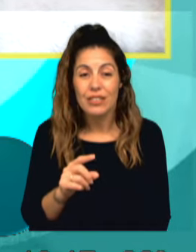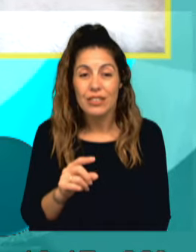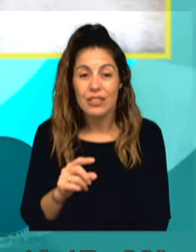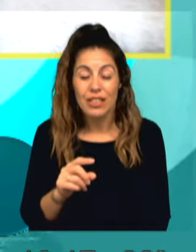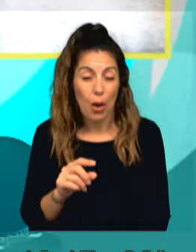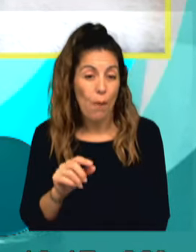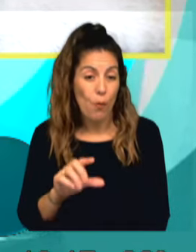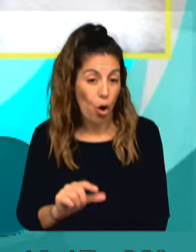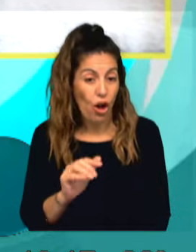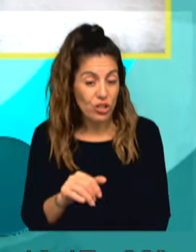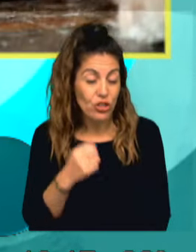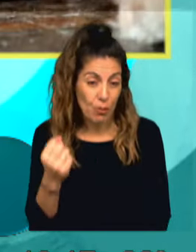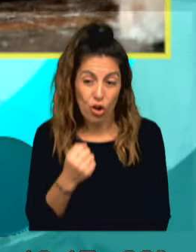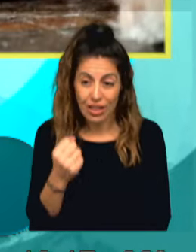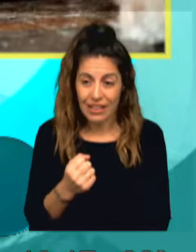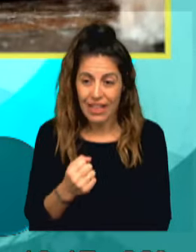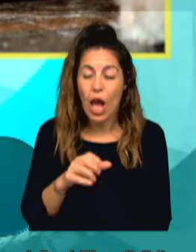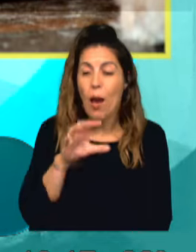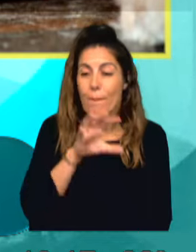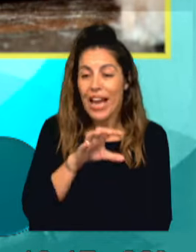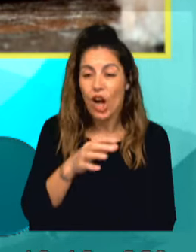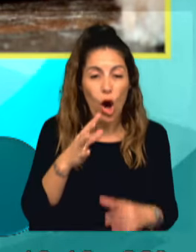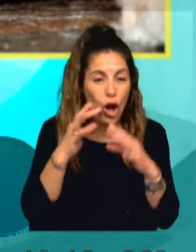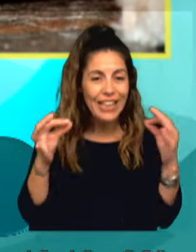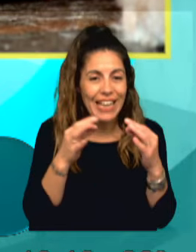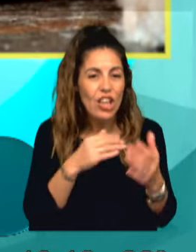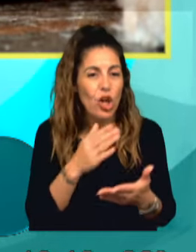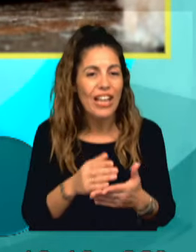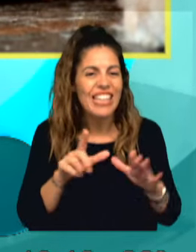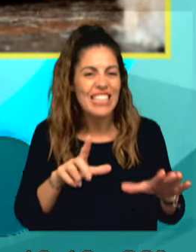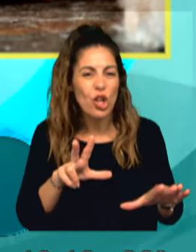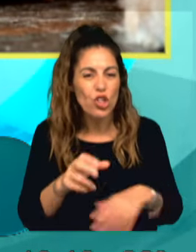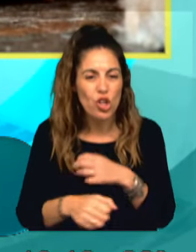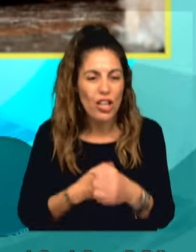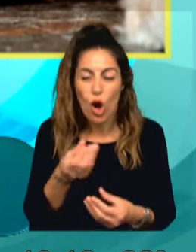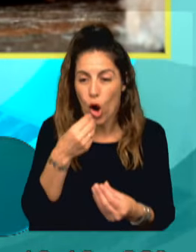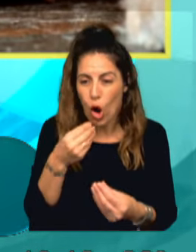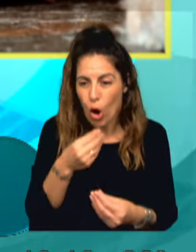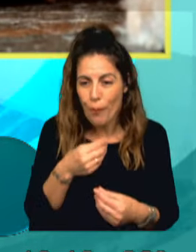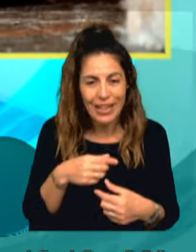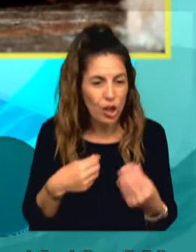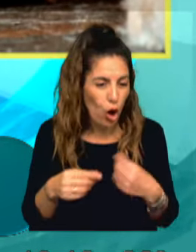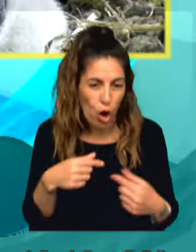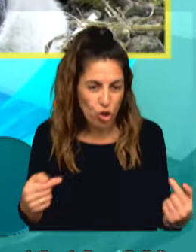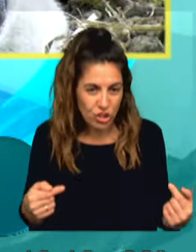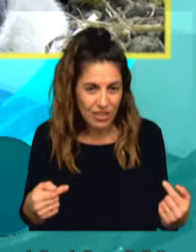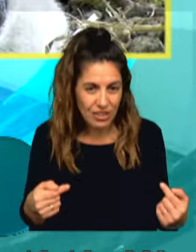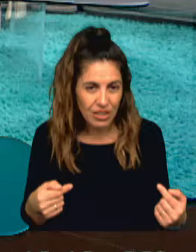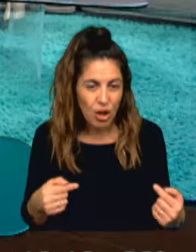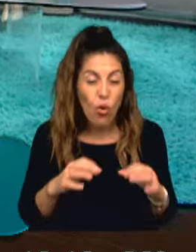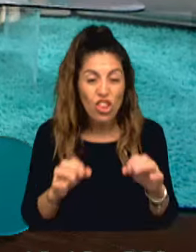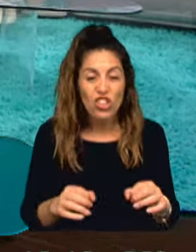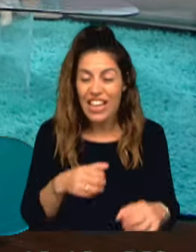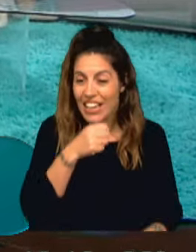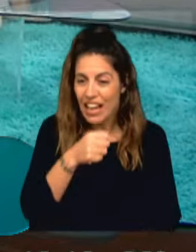tanto perros Como gatos y y hasta hasta los 7 8 años comen determinado tipo de alimento y qu s yo y cuando llegan a